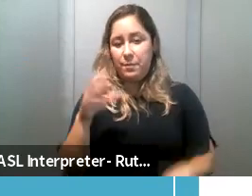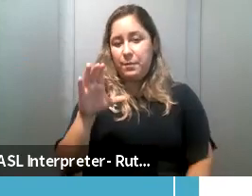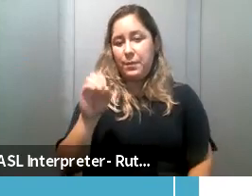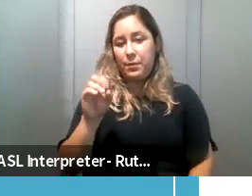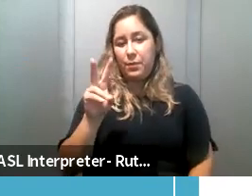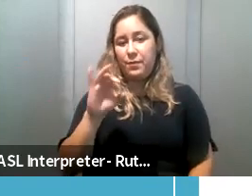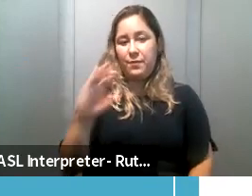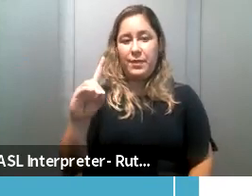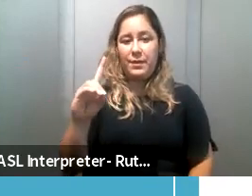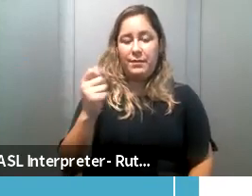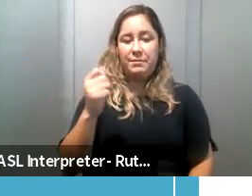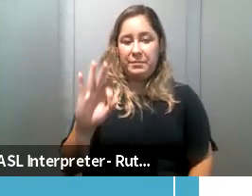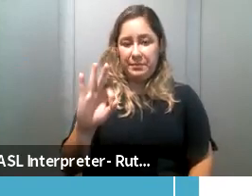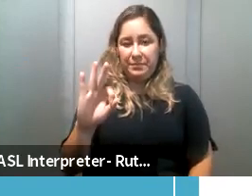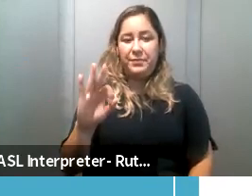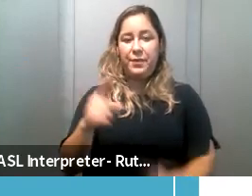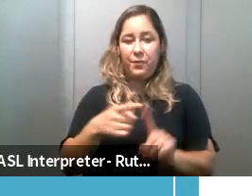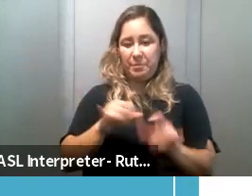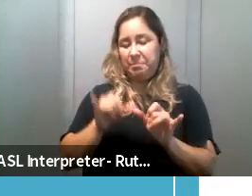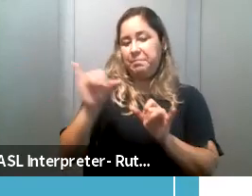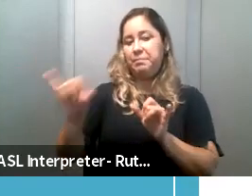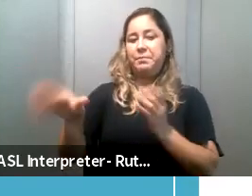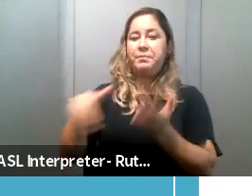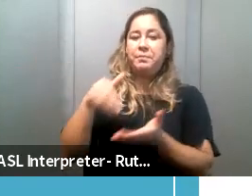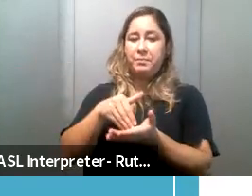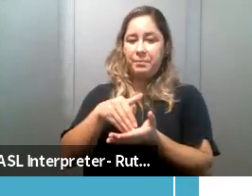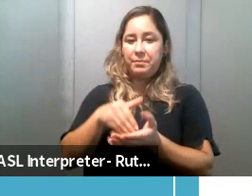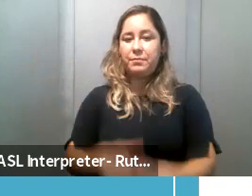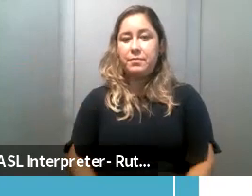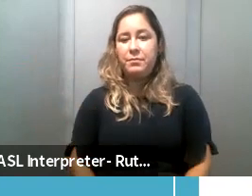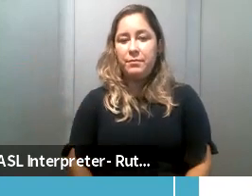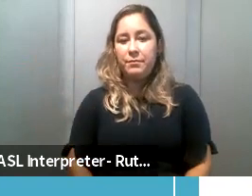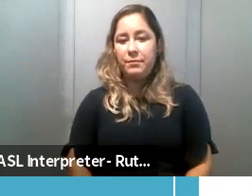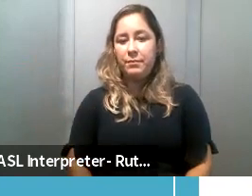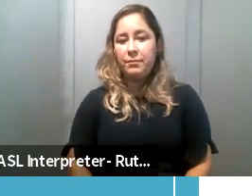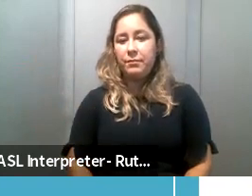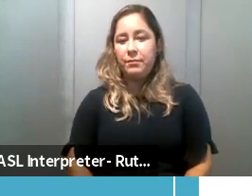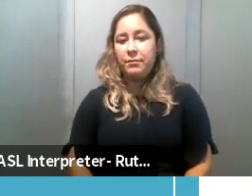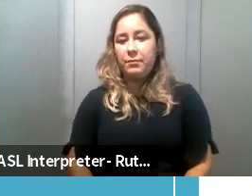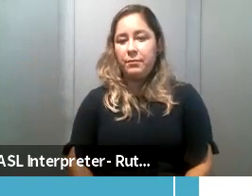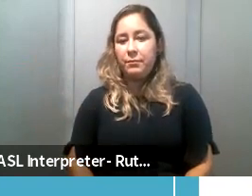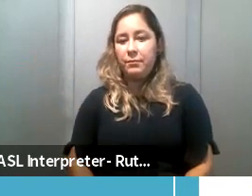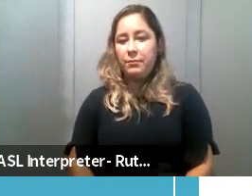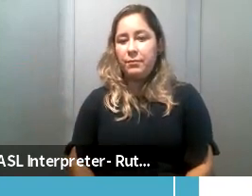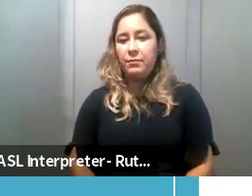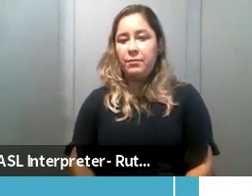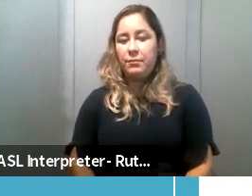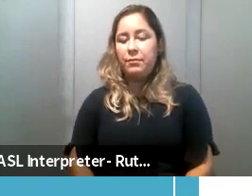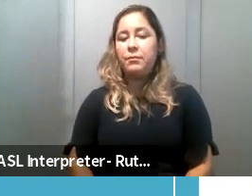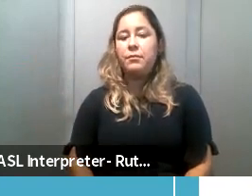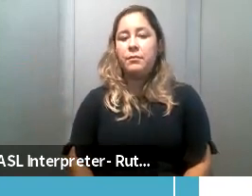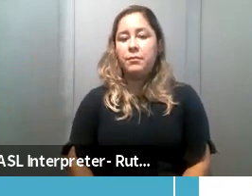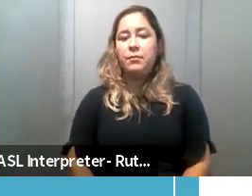detención. Por eso es muy importante tener una estrategia nacional y